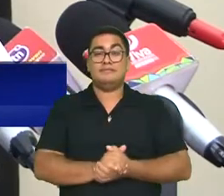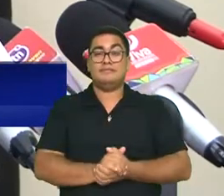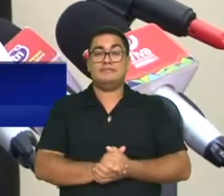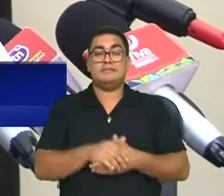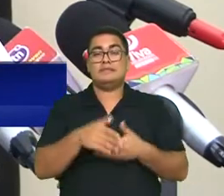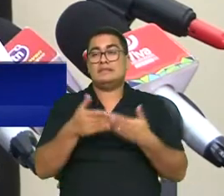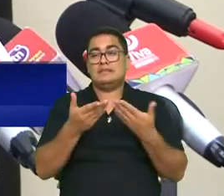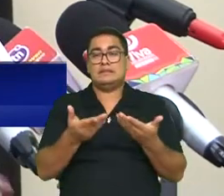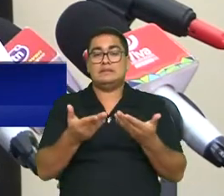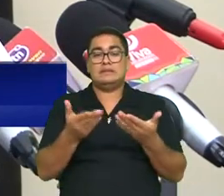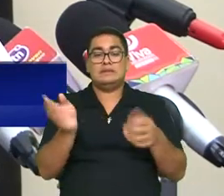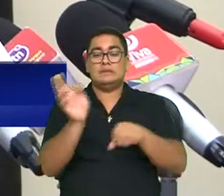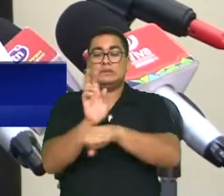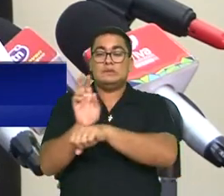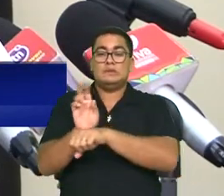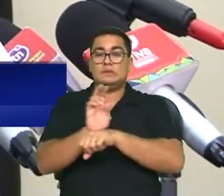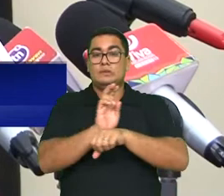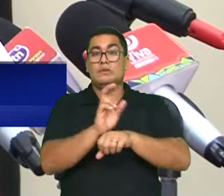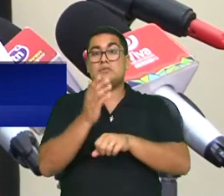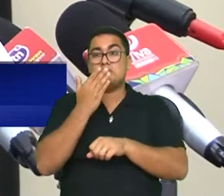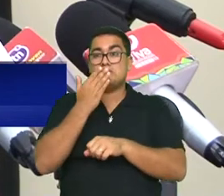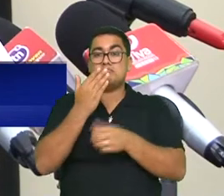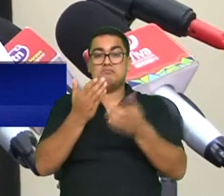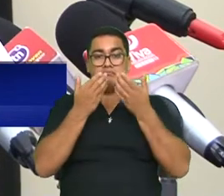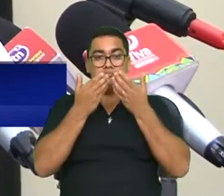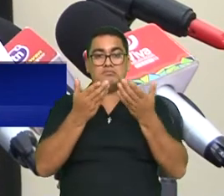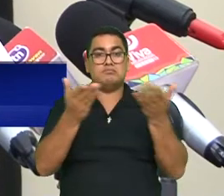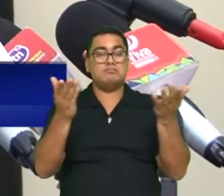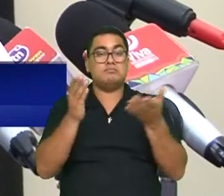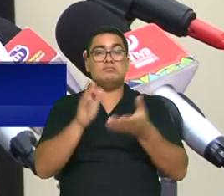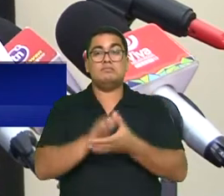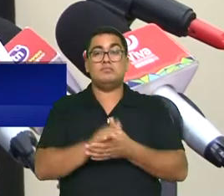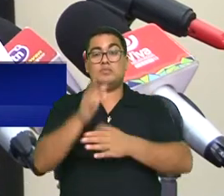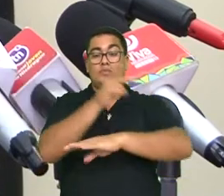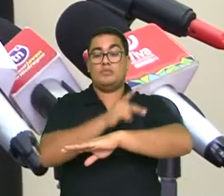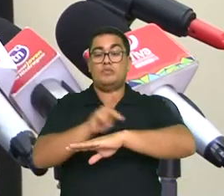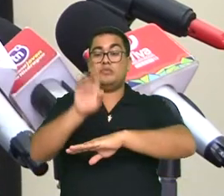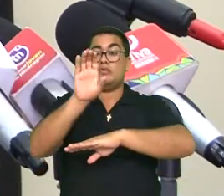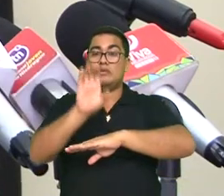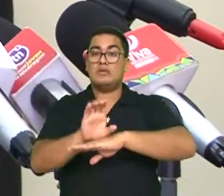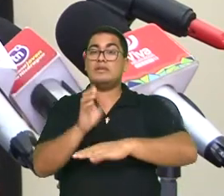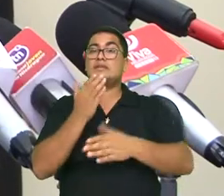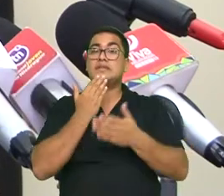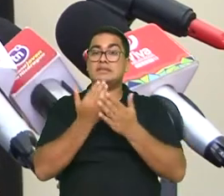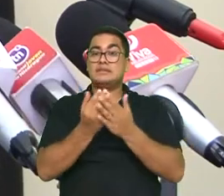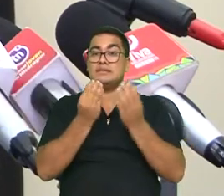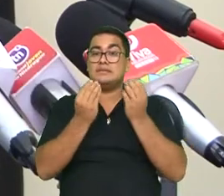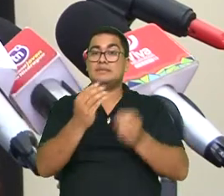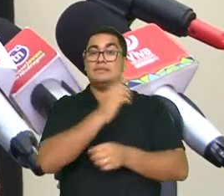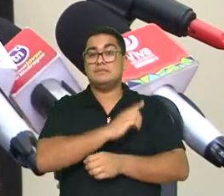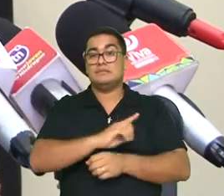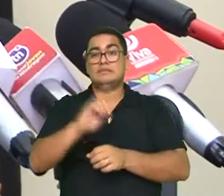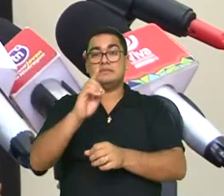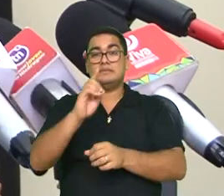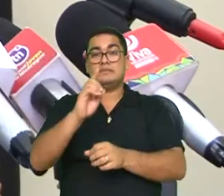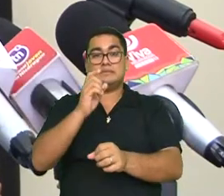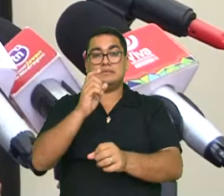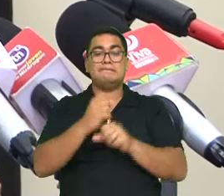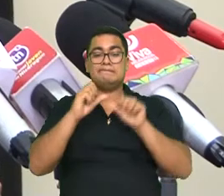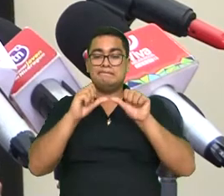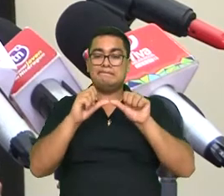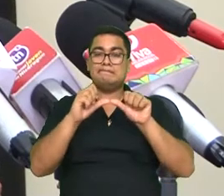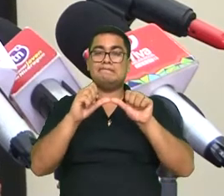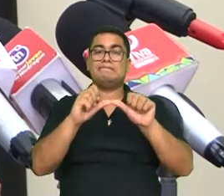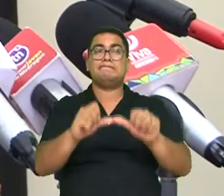en seguimiento con estas buenas noticias, Puerto Cabeza, gracias a Dios, estamos trabajando para